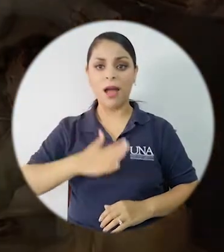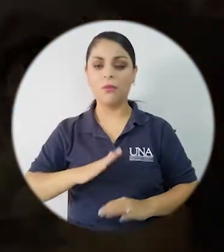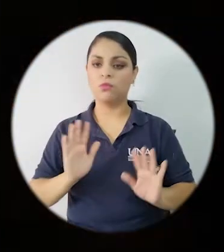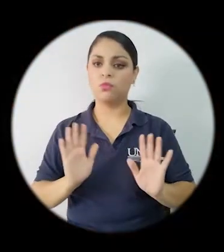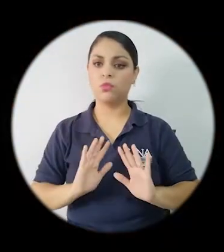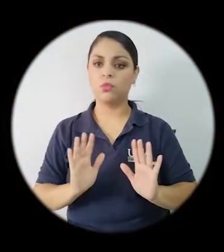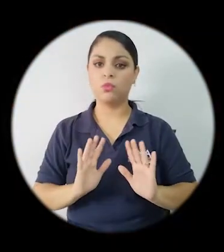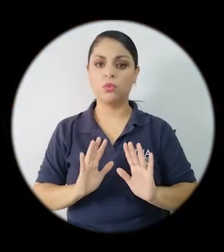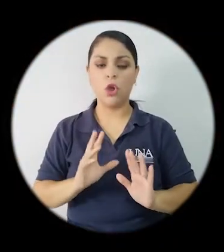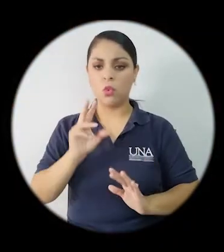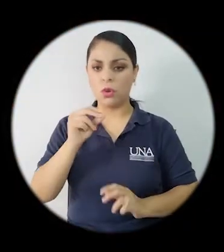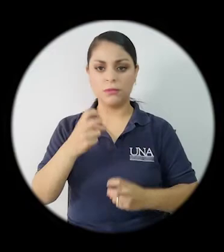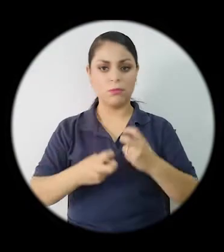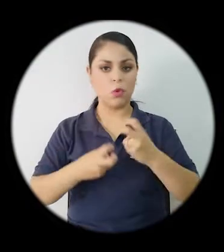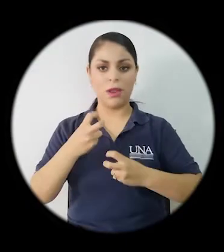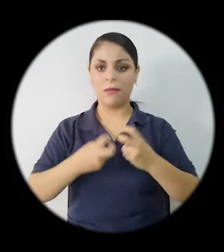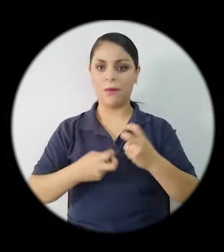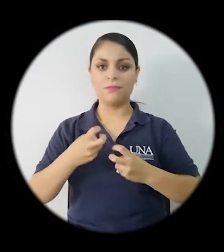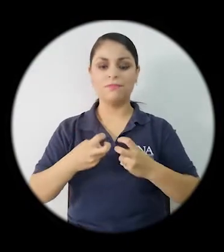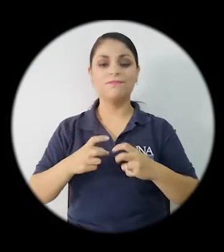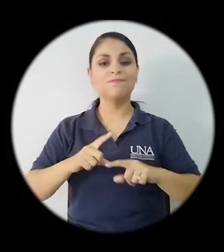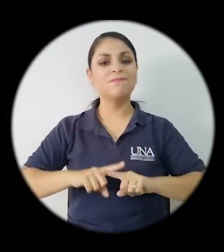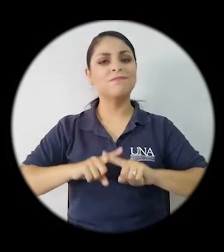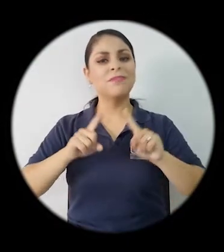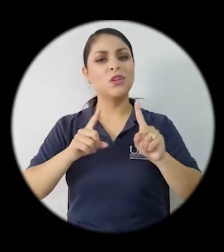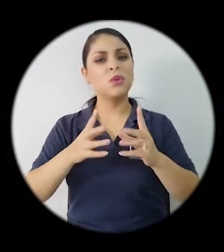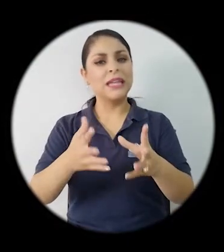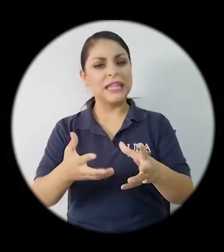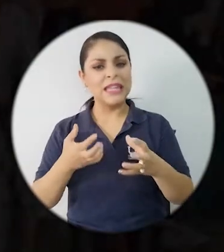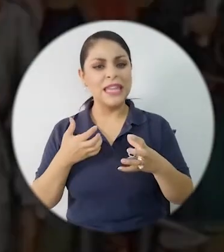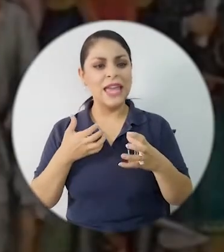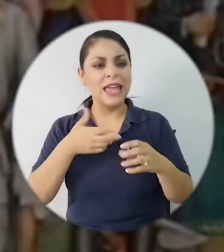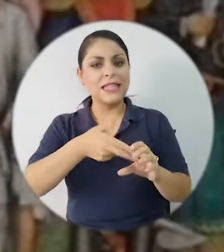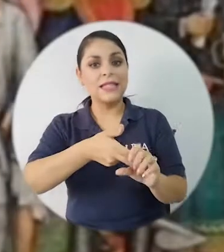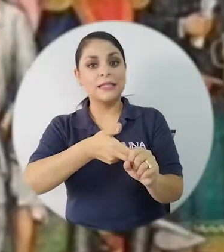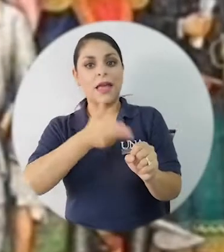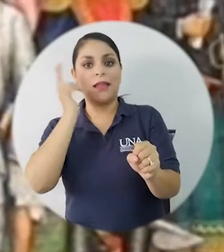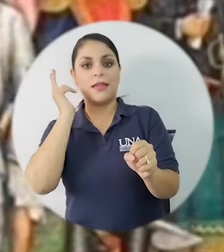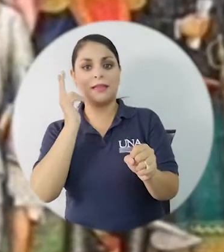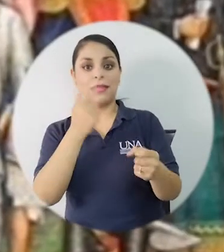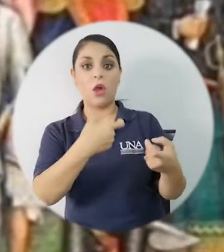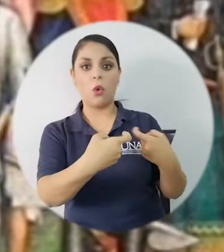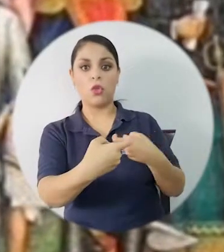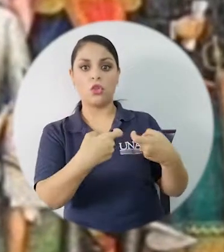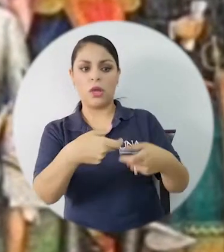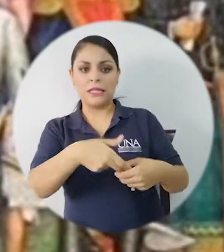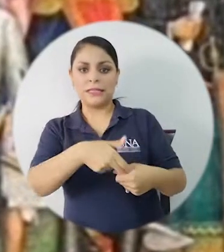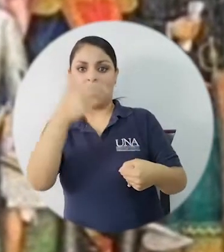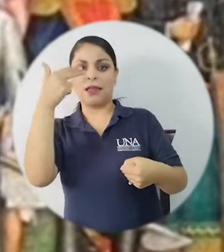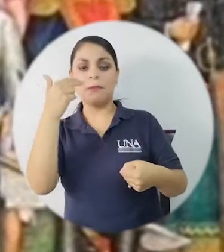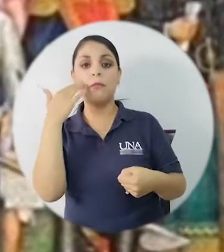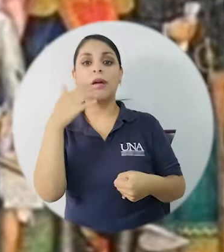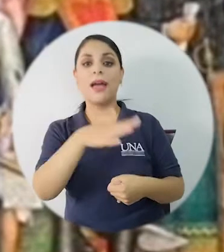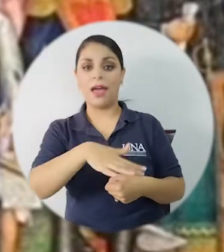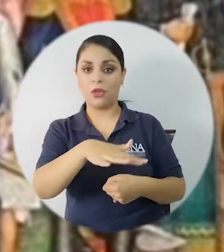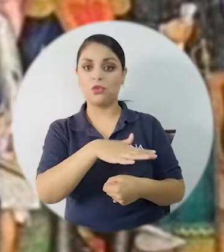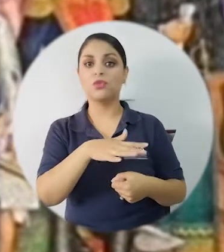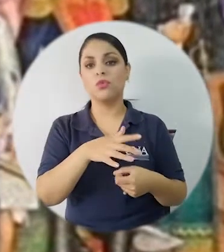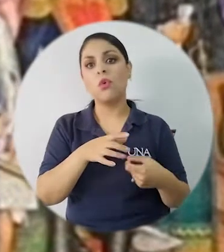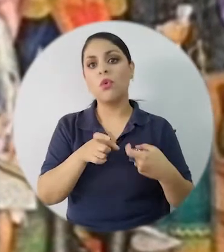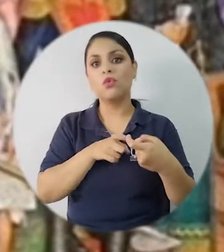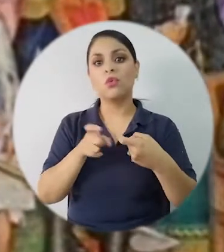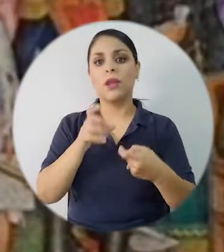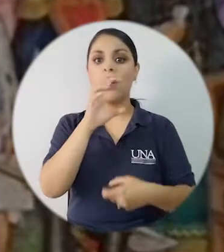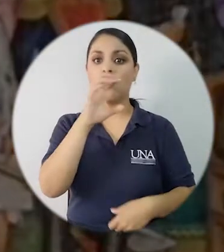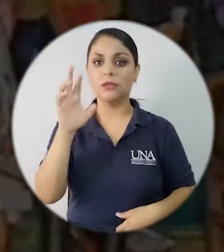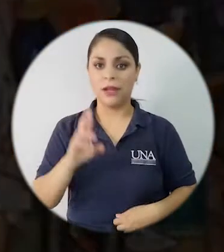problema. Hay una intención de salirse de esa esfera de control porque son, valga la redundancia, son los